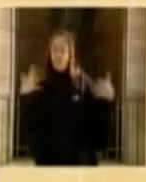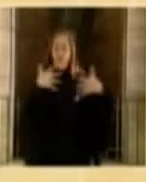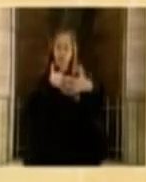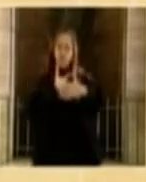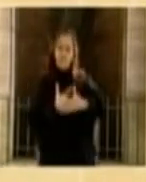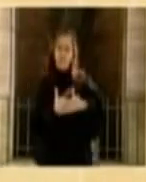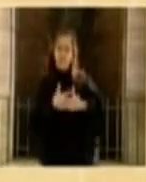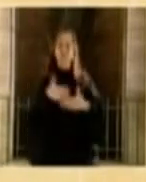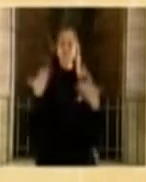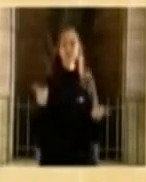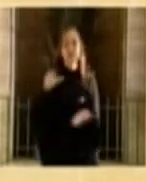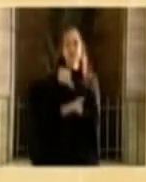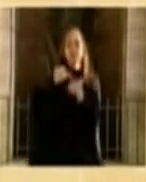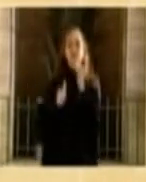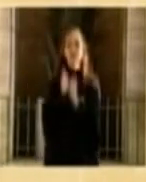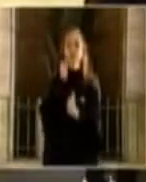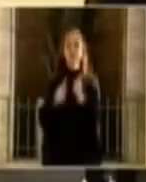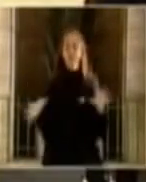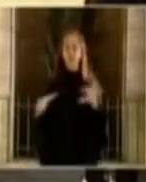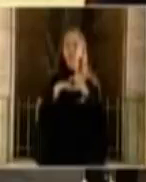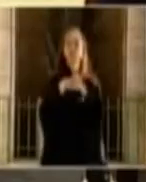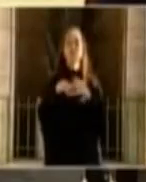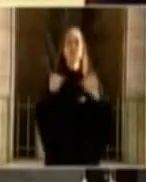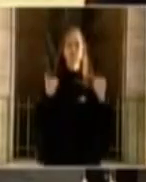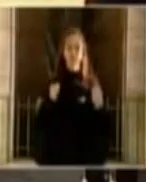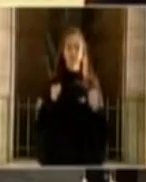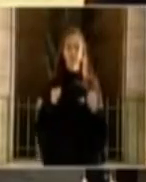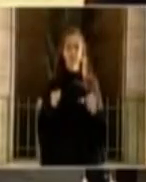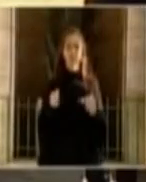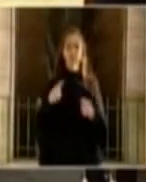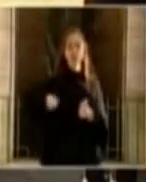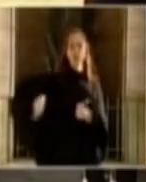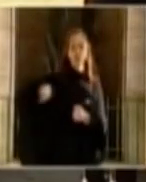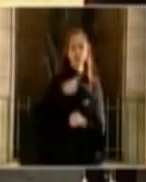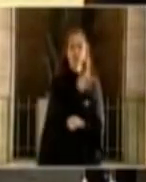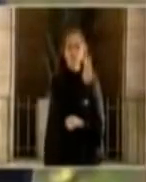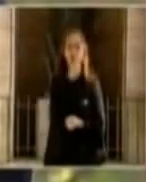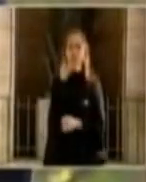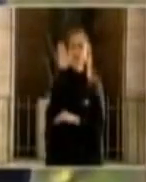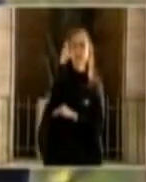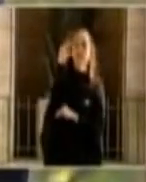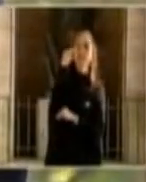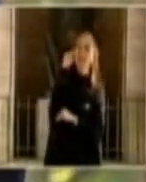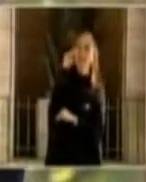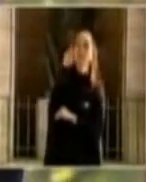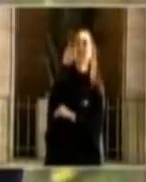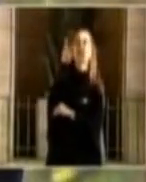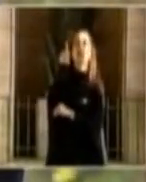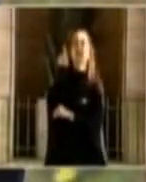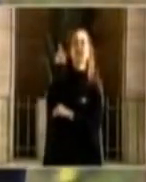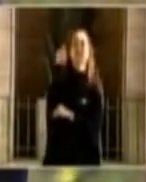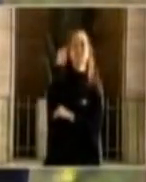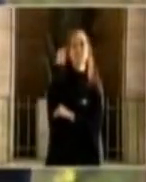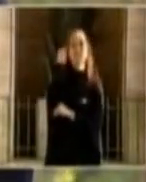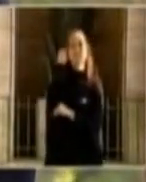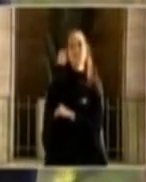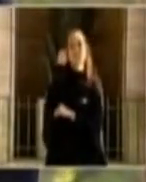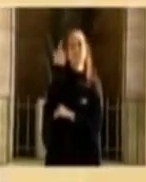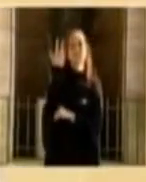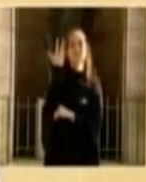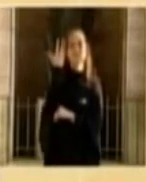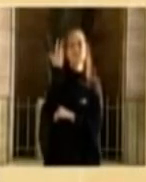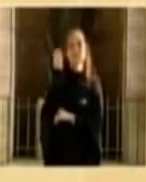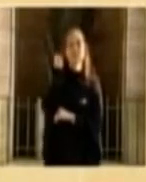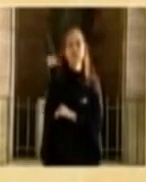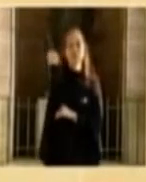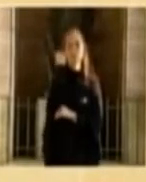ciudad de unión. Cada vez que miremos para arriba y veamos la insignia que Belgrano nos legó, tenemos